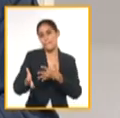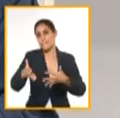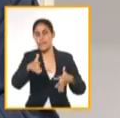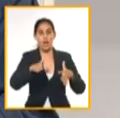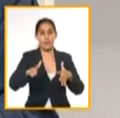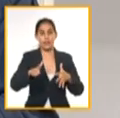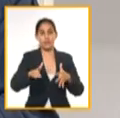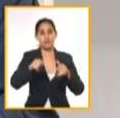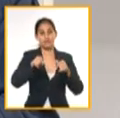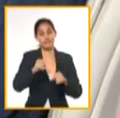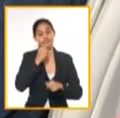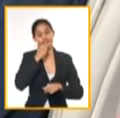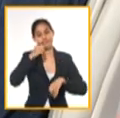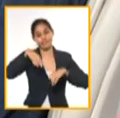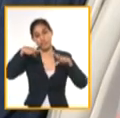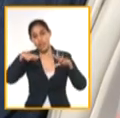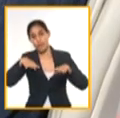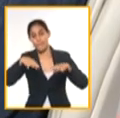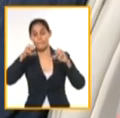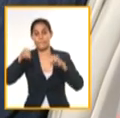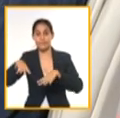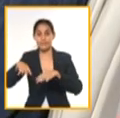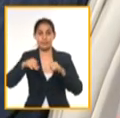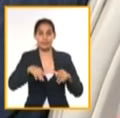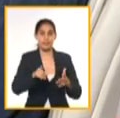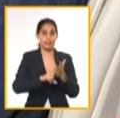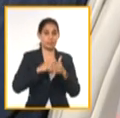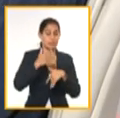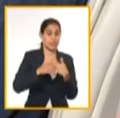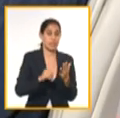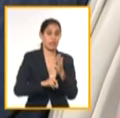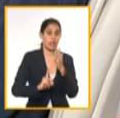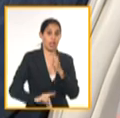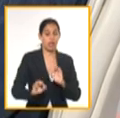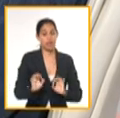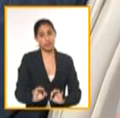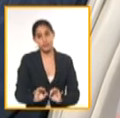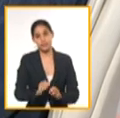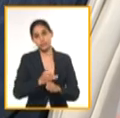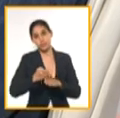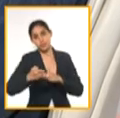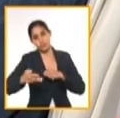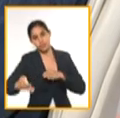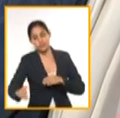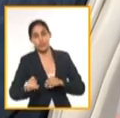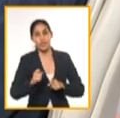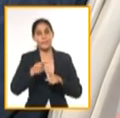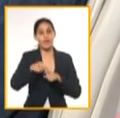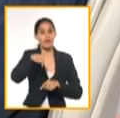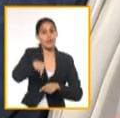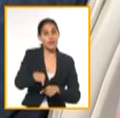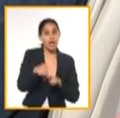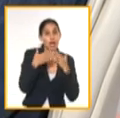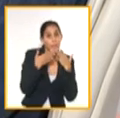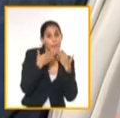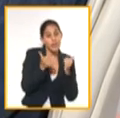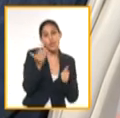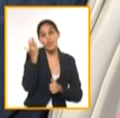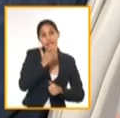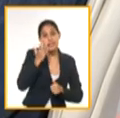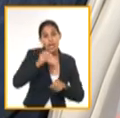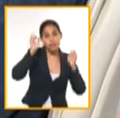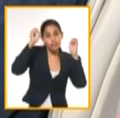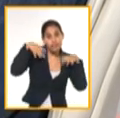es lo que está dando ahora. Se va a ir corriendo hacia atrás también. Exacto. Ya la ventaja es que para quienes tienen corriente,